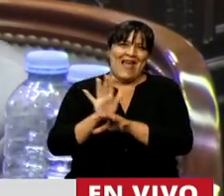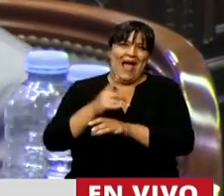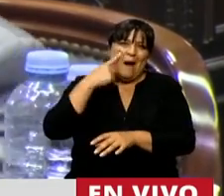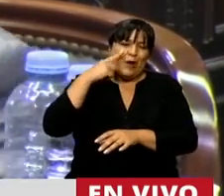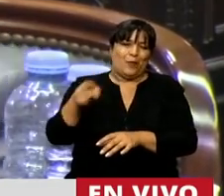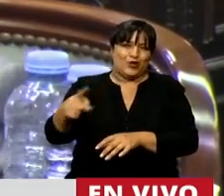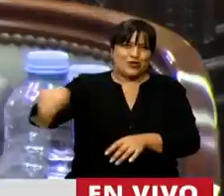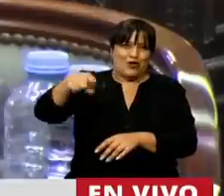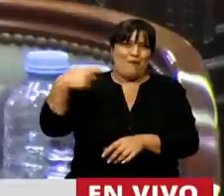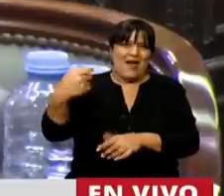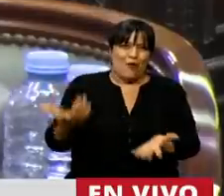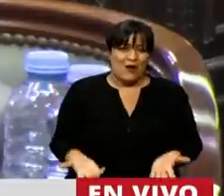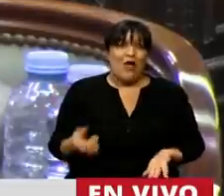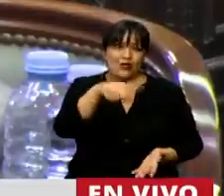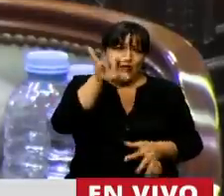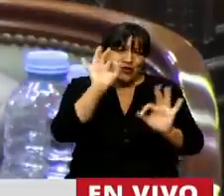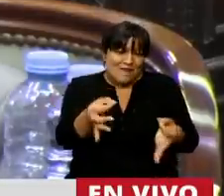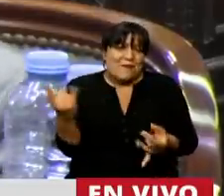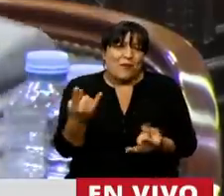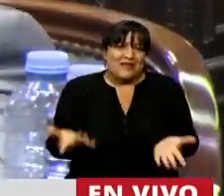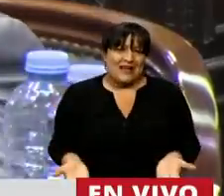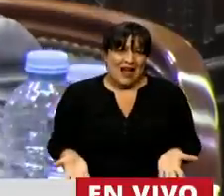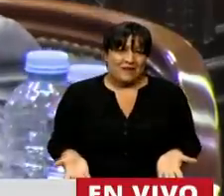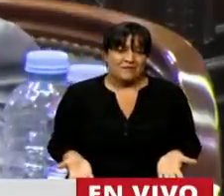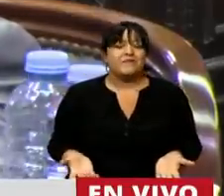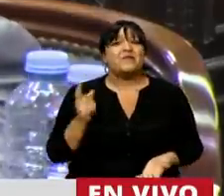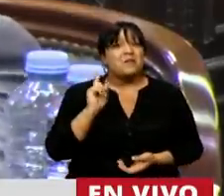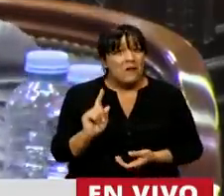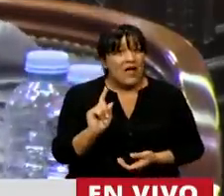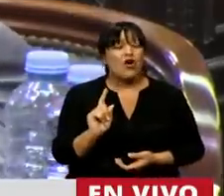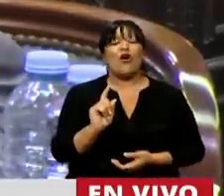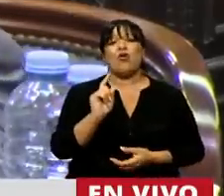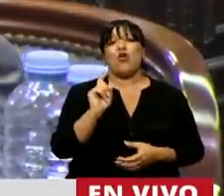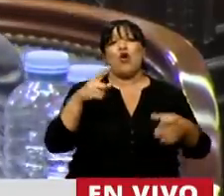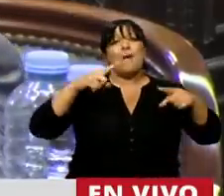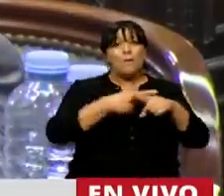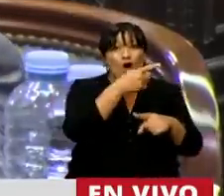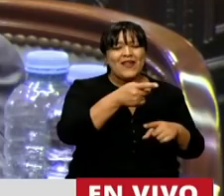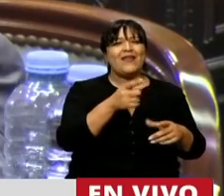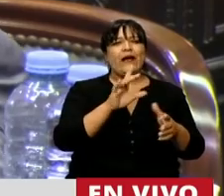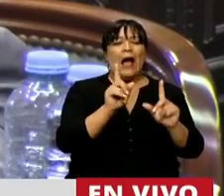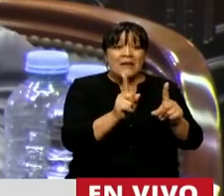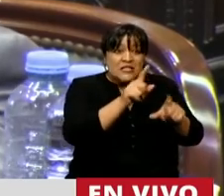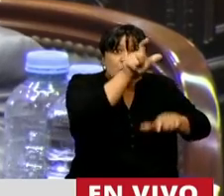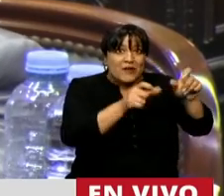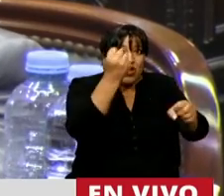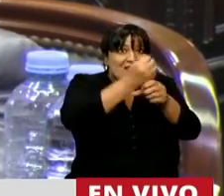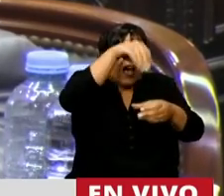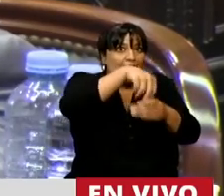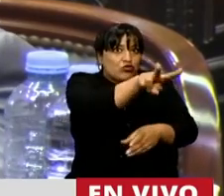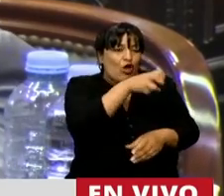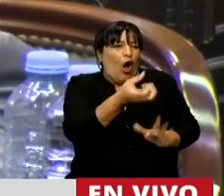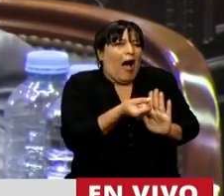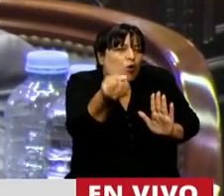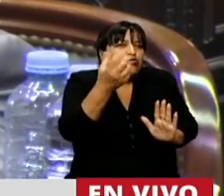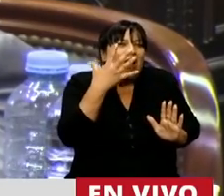la recaudación. Todos sabemos que es una mentira. Lo cierto que la política, en vez de ajustarse, lo cierto que en vez de la política,